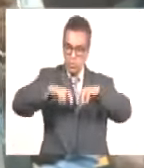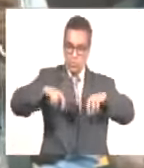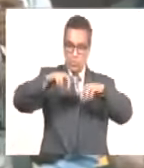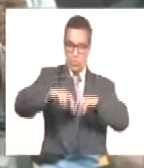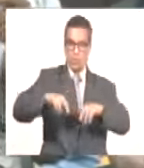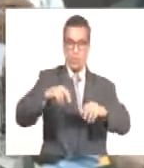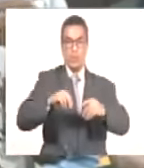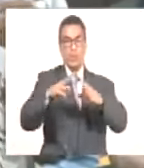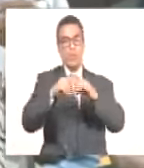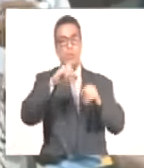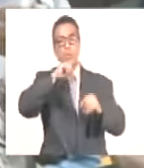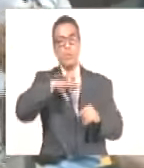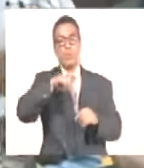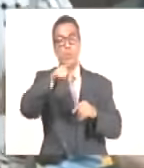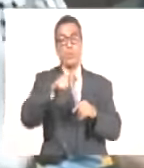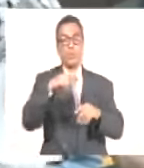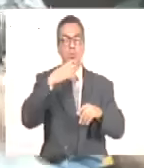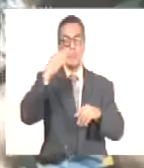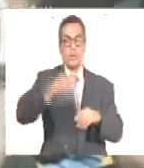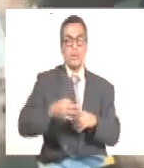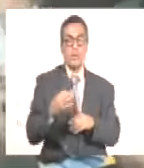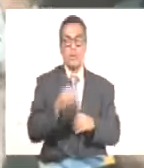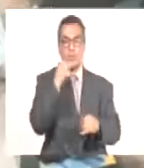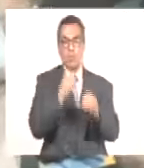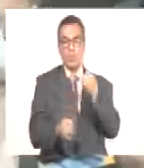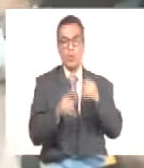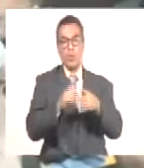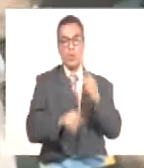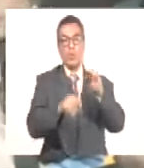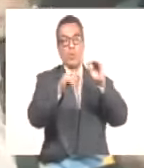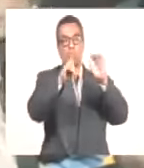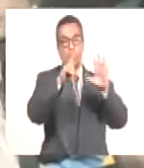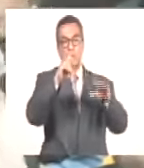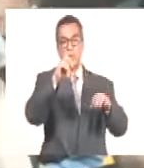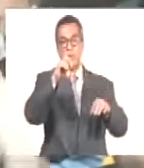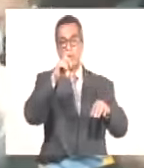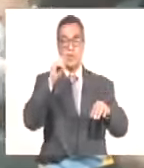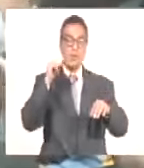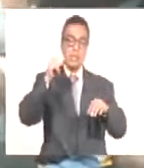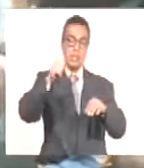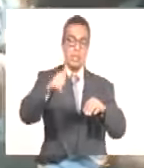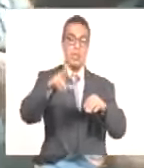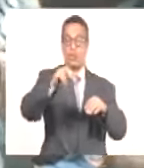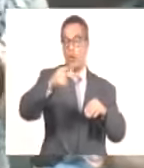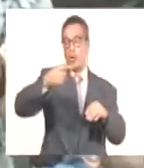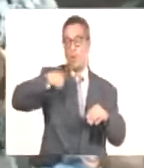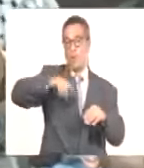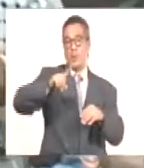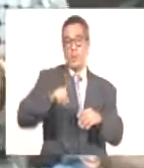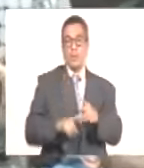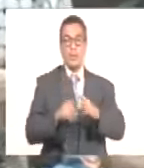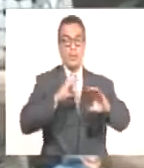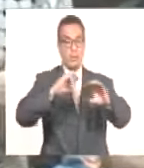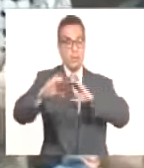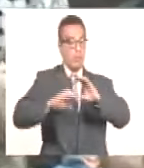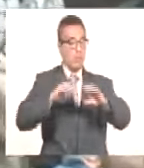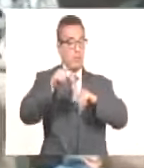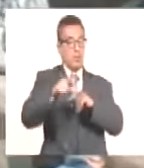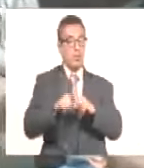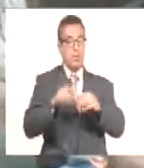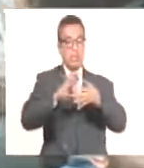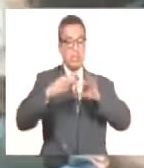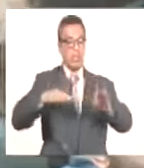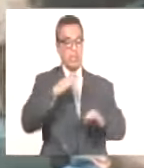el acumulado histórico de la realidad de los últimos 7 décadas y no permitir que los medios de comunicación y